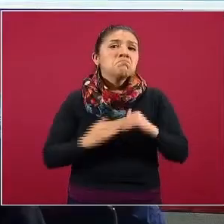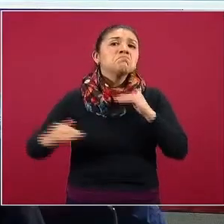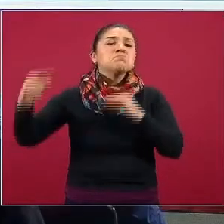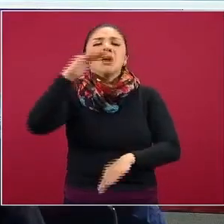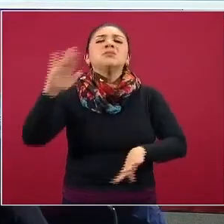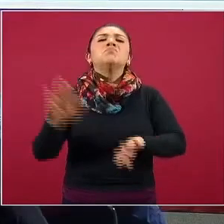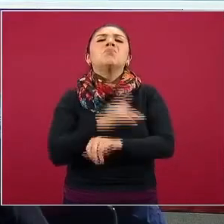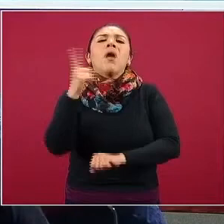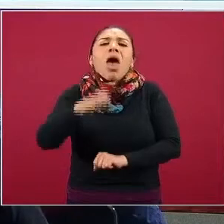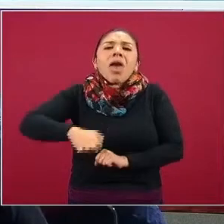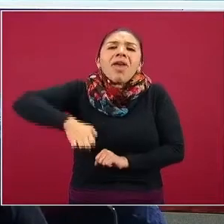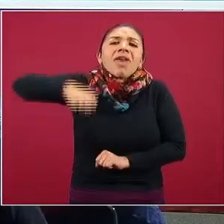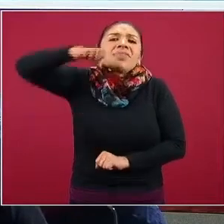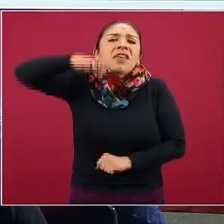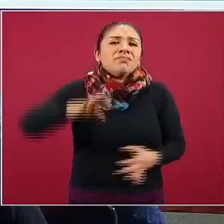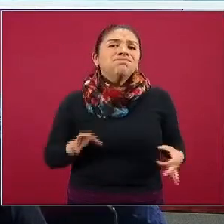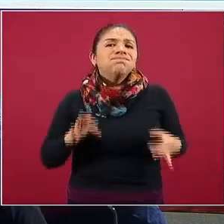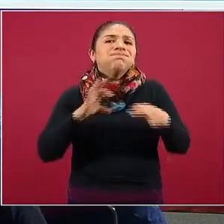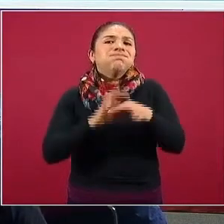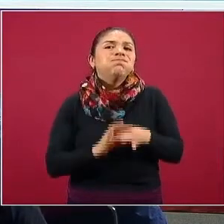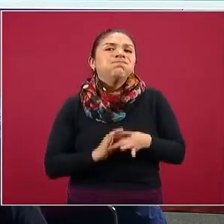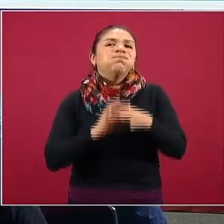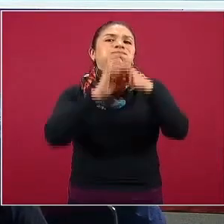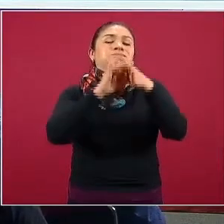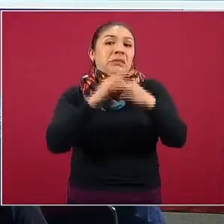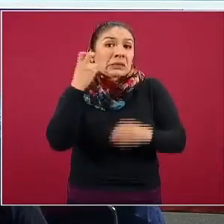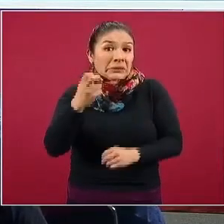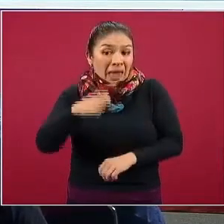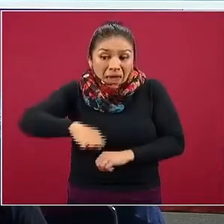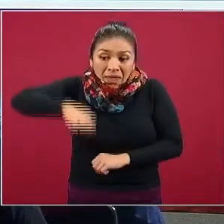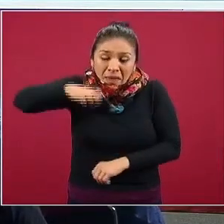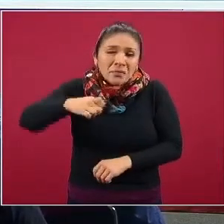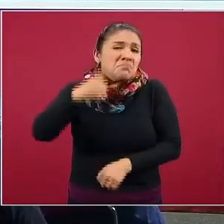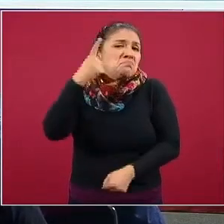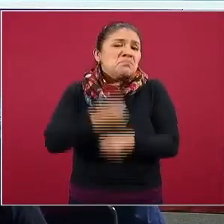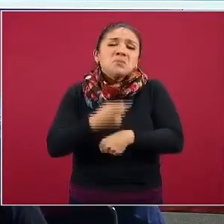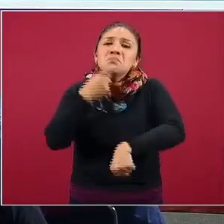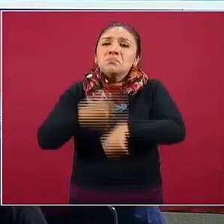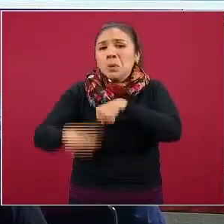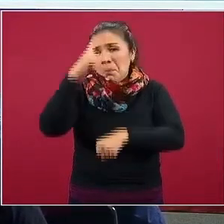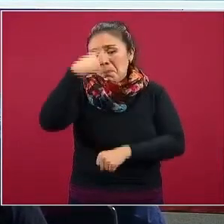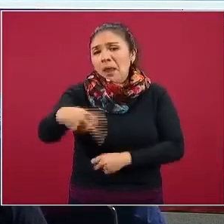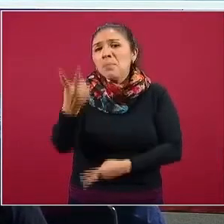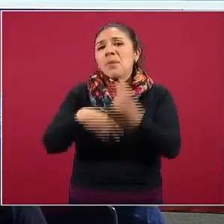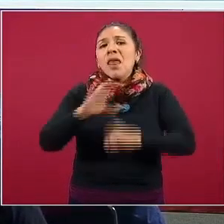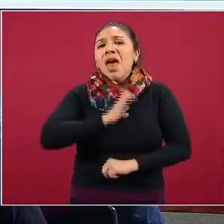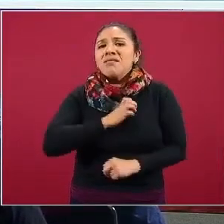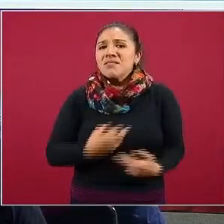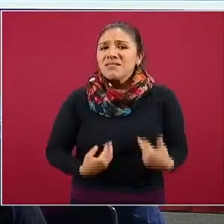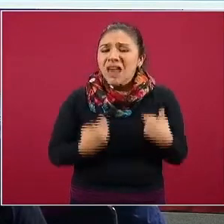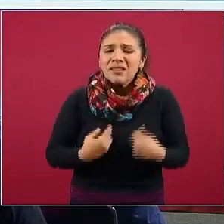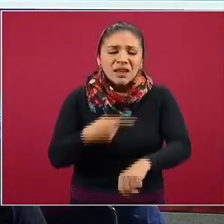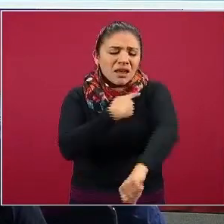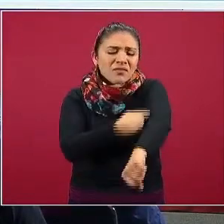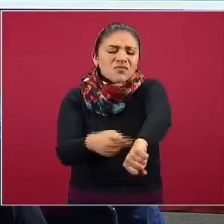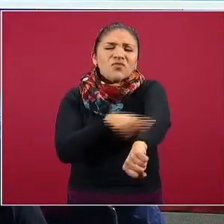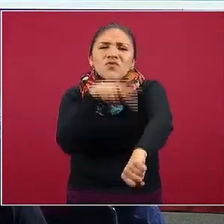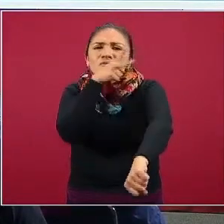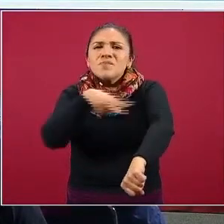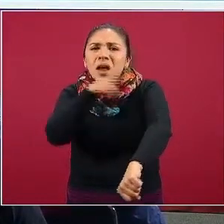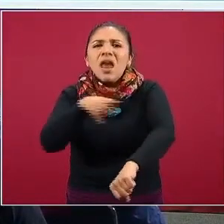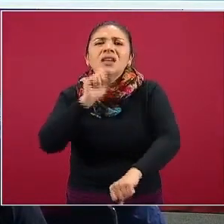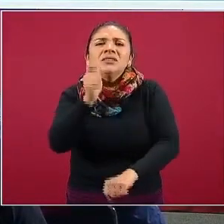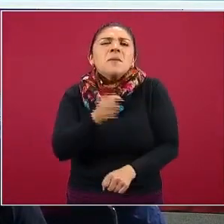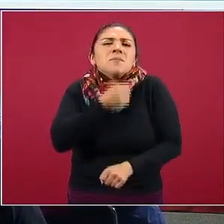la edad. La edad es el principal factor de riesgo para cáncer, el envejecimiento de las arterias, el enfisema